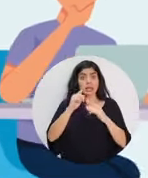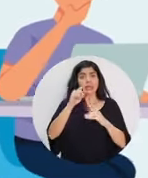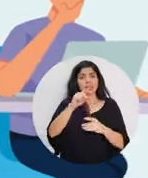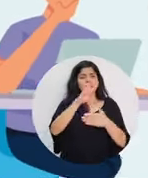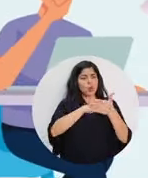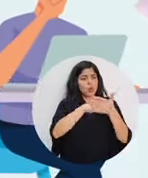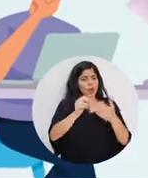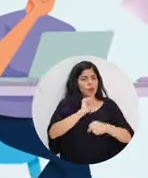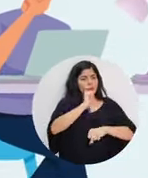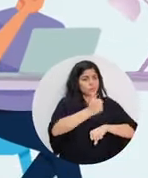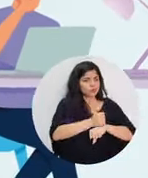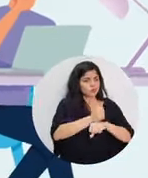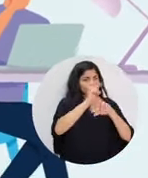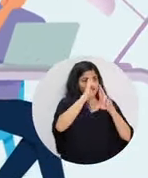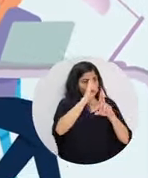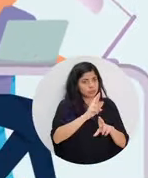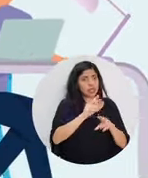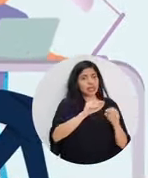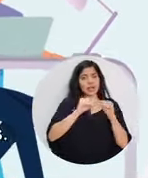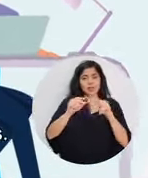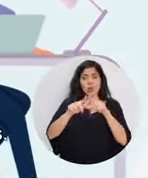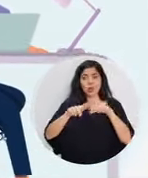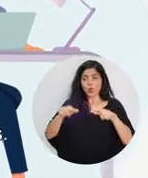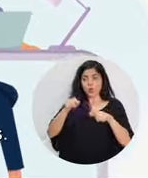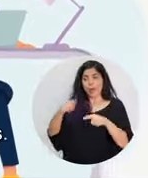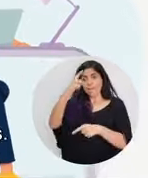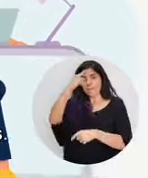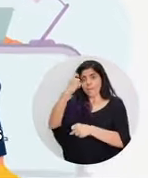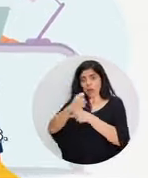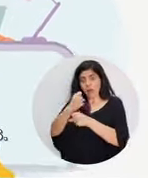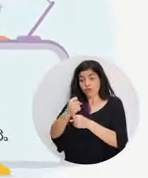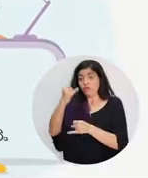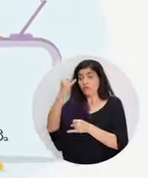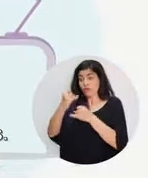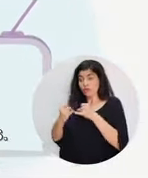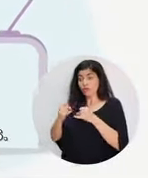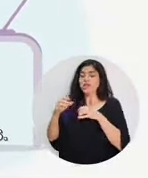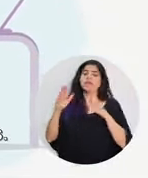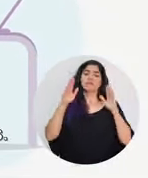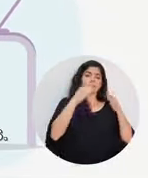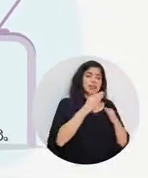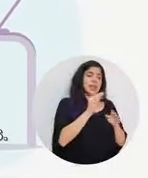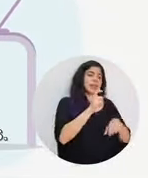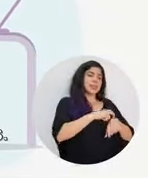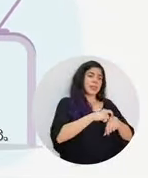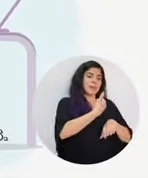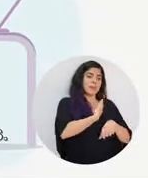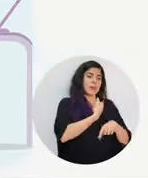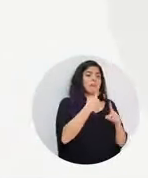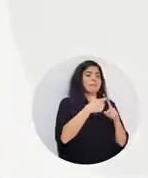respeto. Busque un lugar apropiado para el momento de trabajar y cuando termine su jornada, dedique tiempo para usted y los